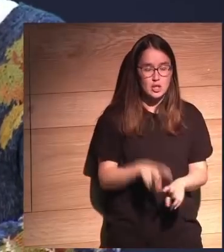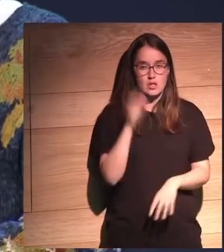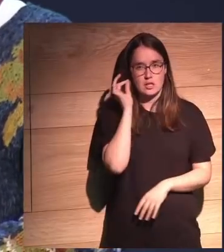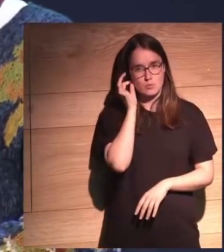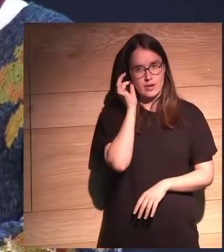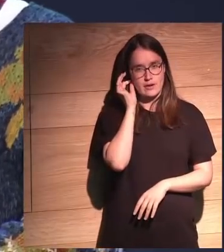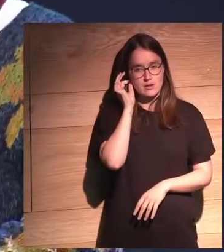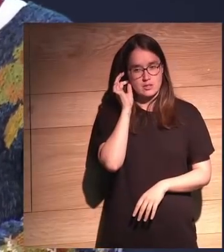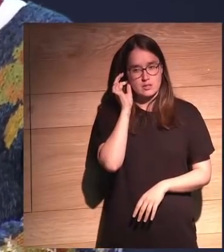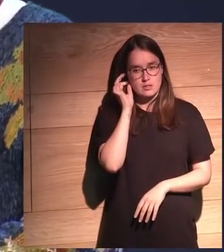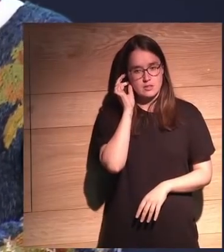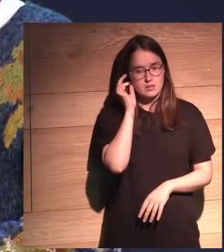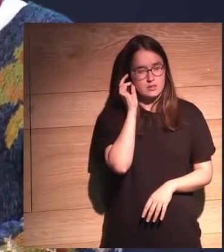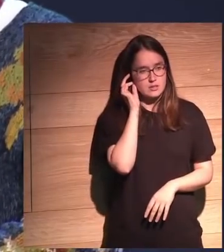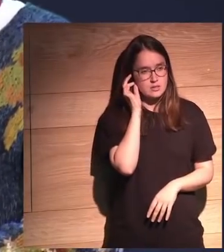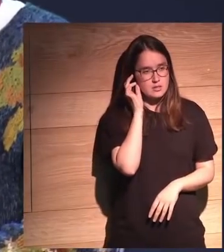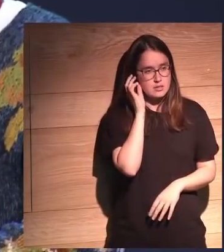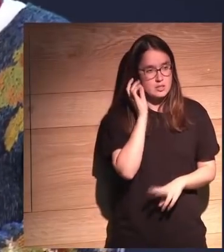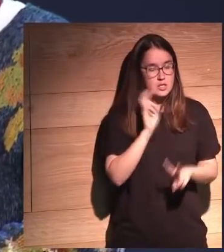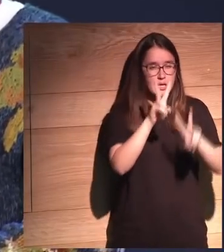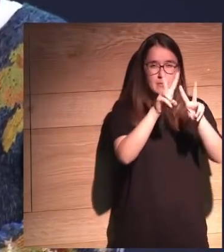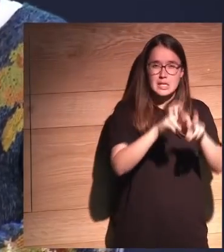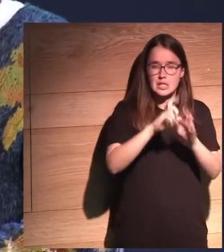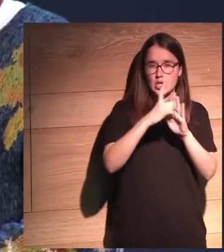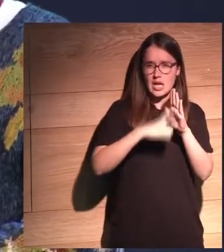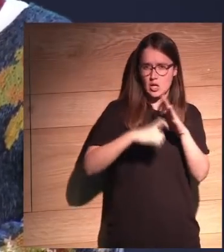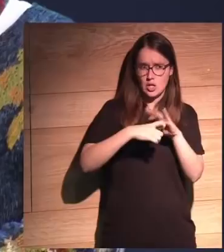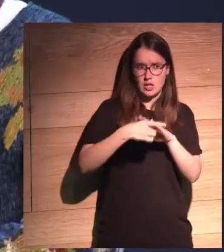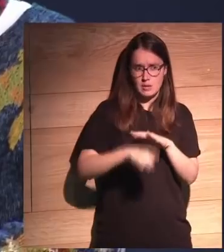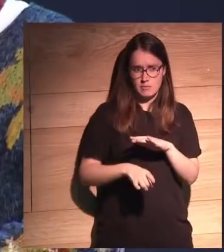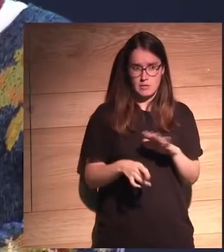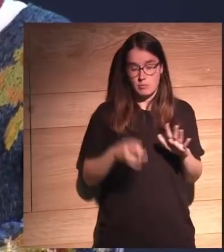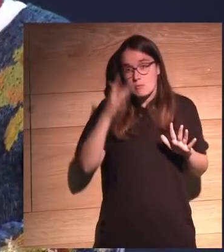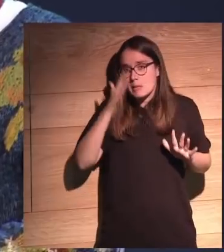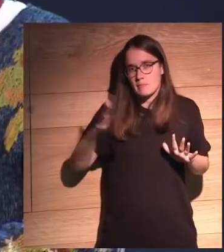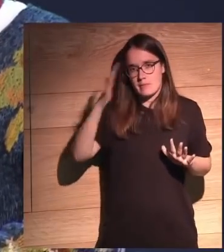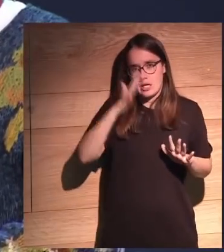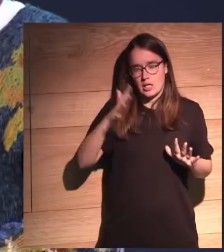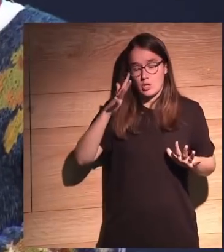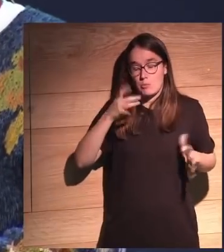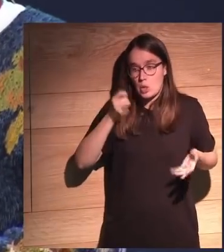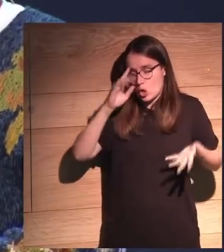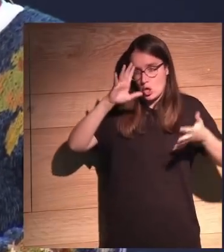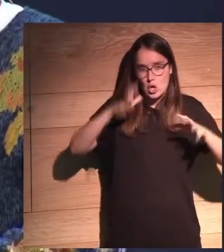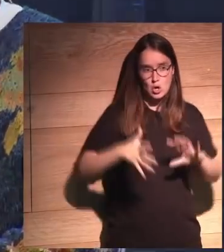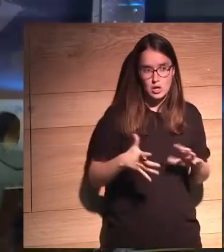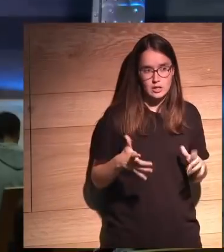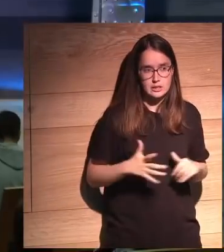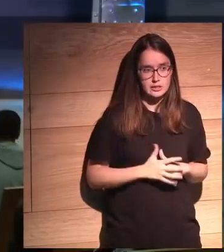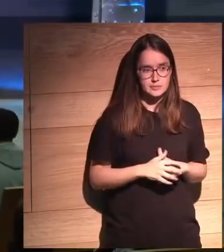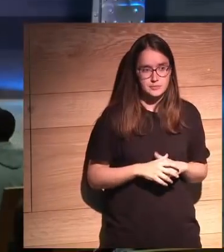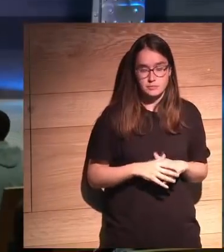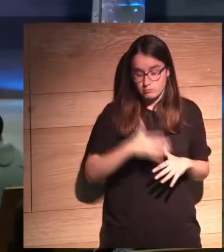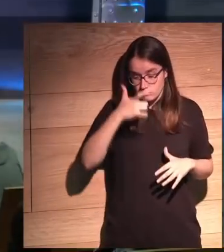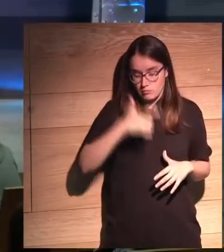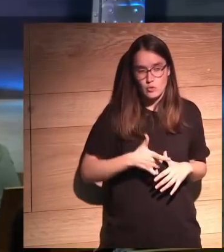mujeres es de detectives y de arqueólogos. Sí, lo es, lo es. Me imagino que te has vuelto loca con...